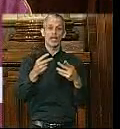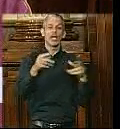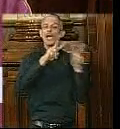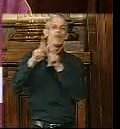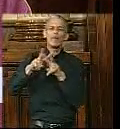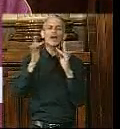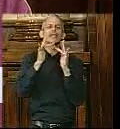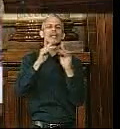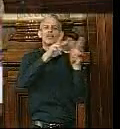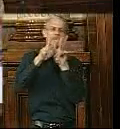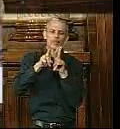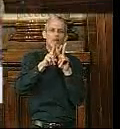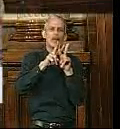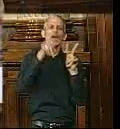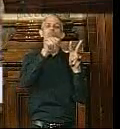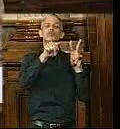es